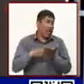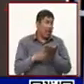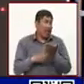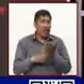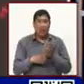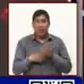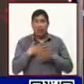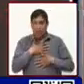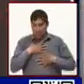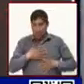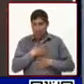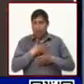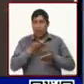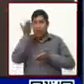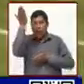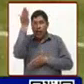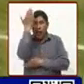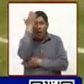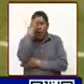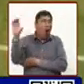que se va a disputar en Colombia.